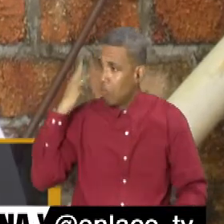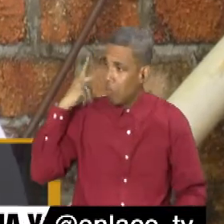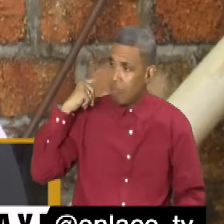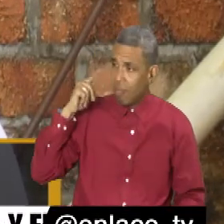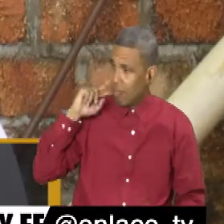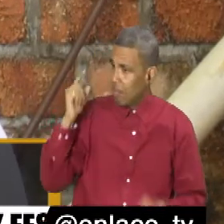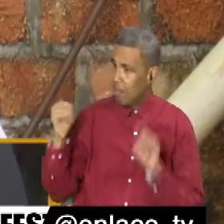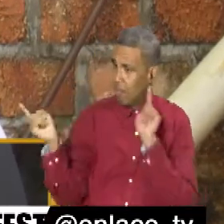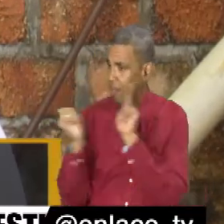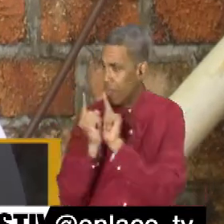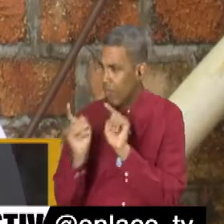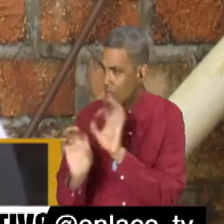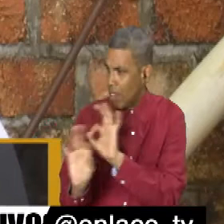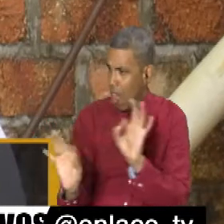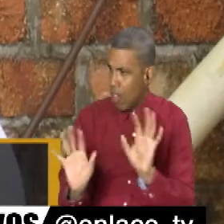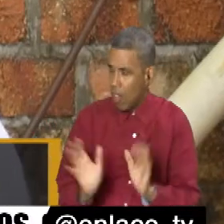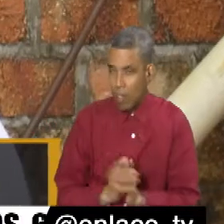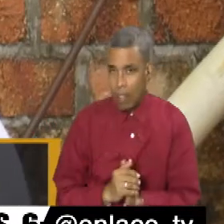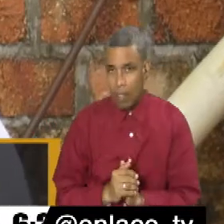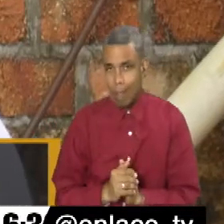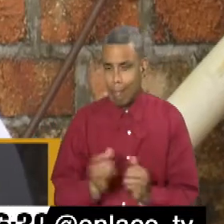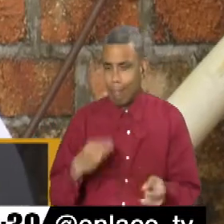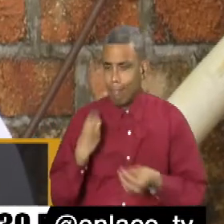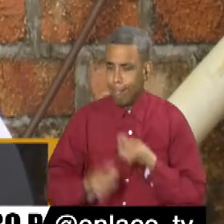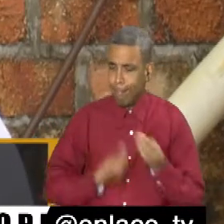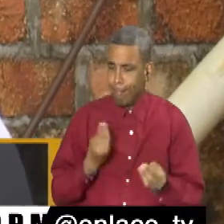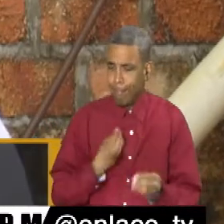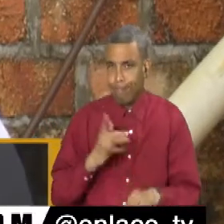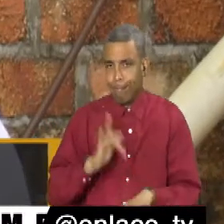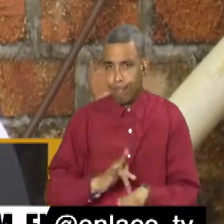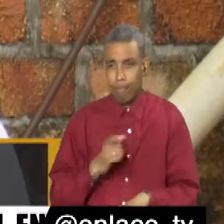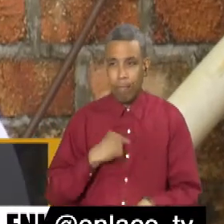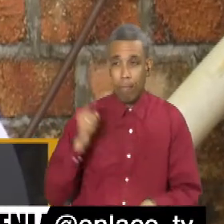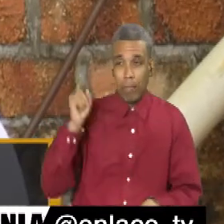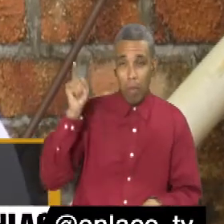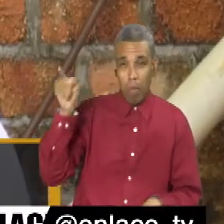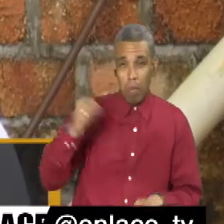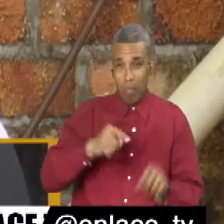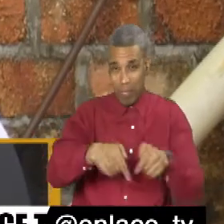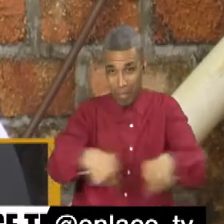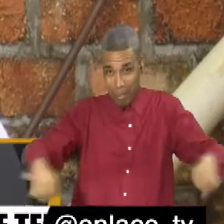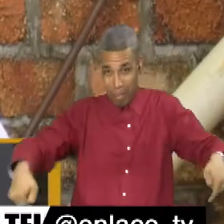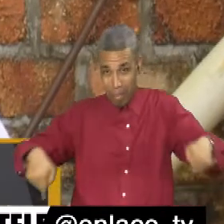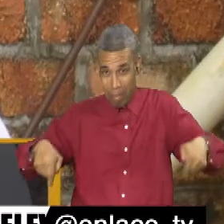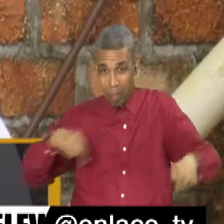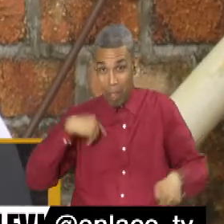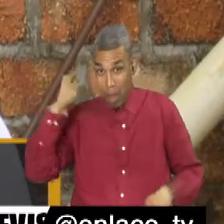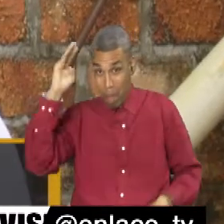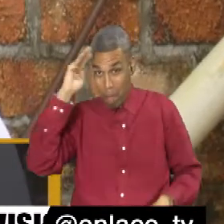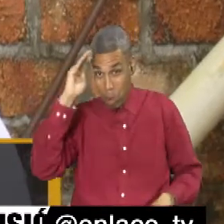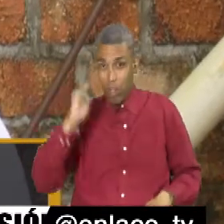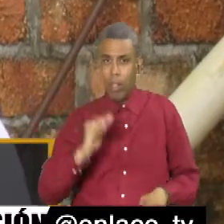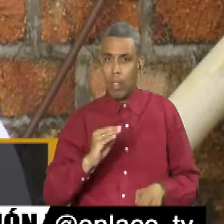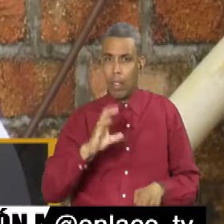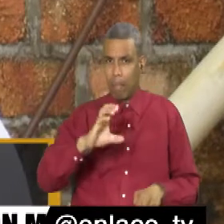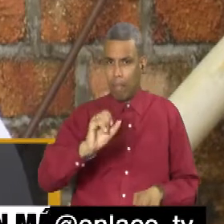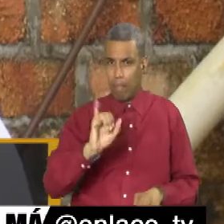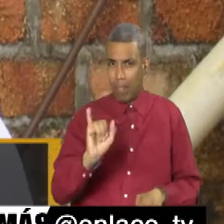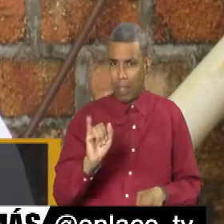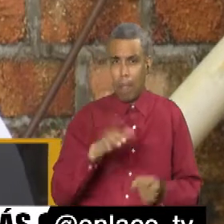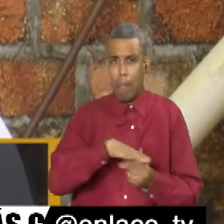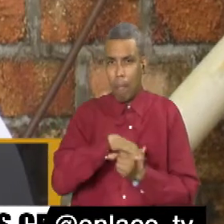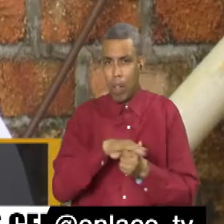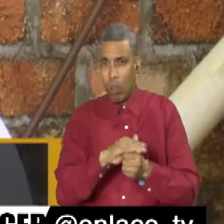manera procedimos a instaurar, a hacer el reporte en el CAI del Boston. Ahí nos comunicaron